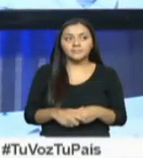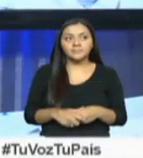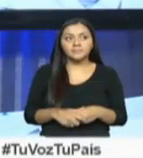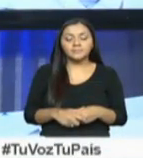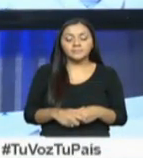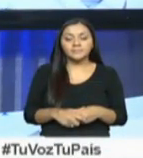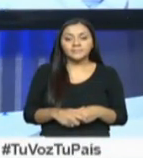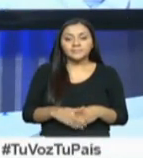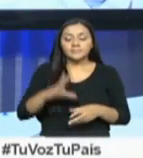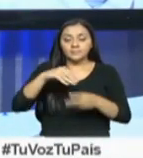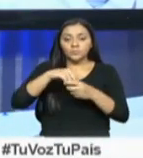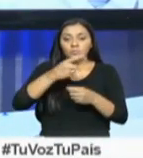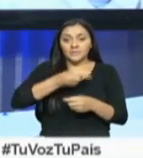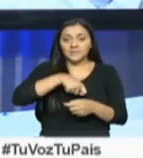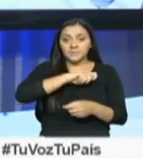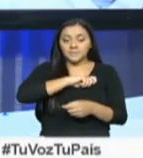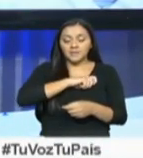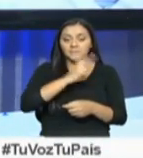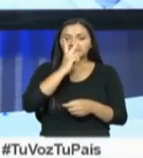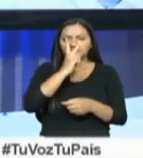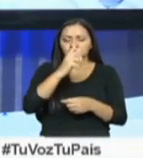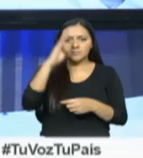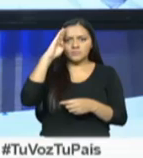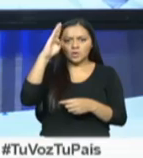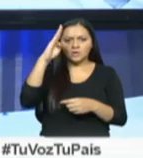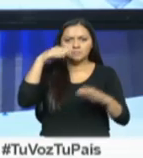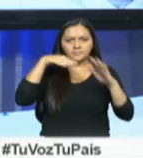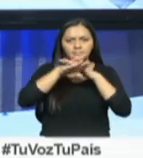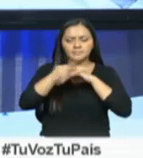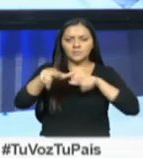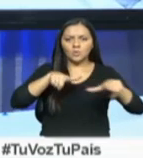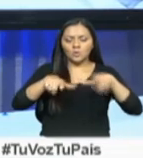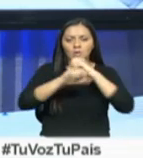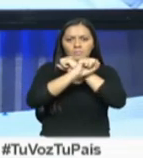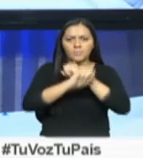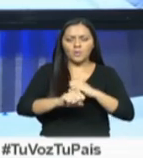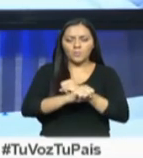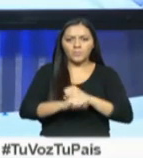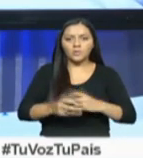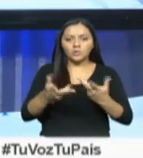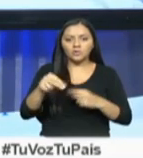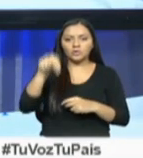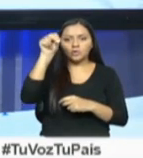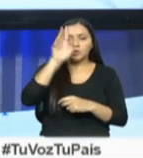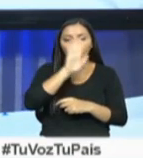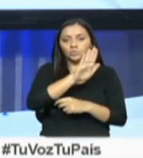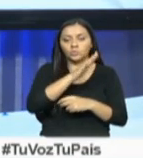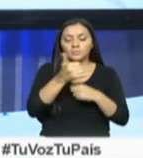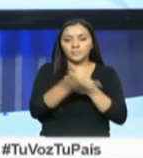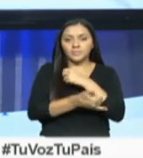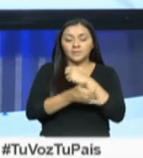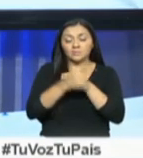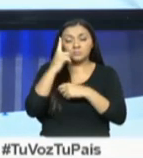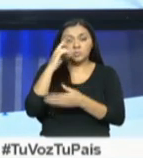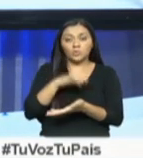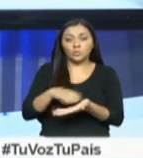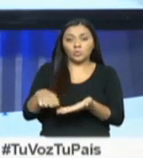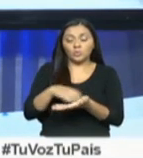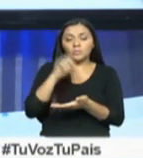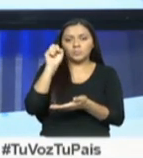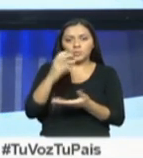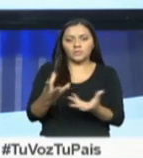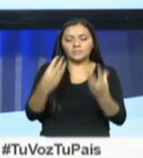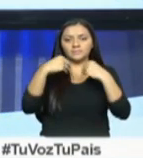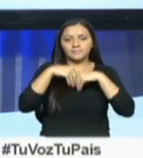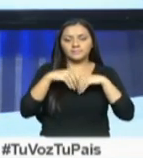En España, la policía encontró un amplio depósito de explosivos al norte de ese país que, según sospechan, podría